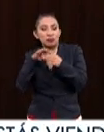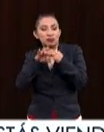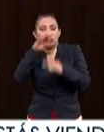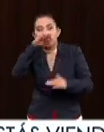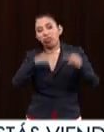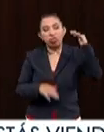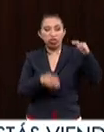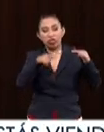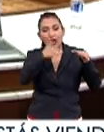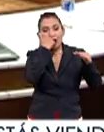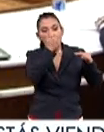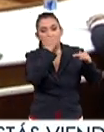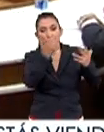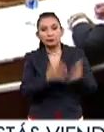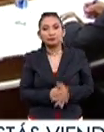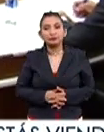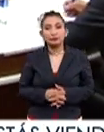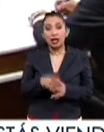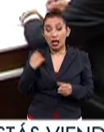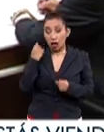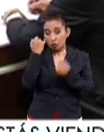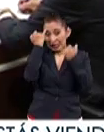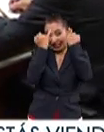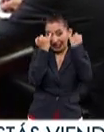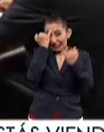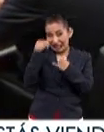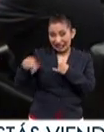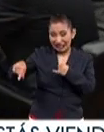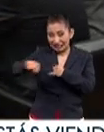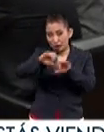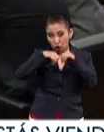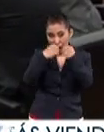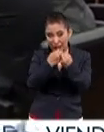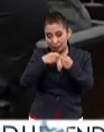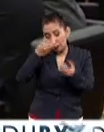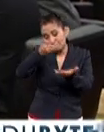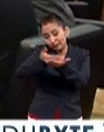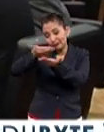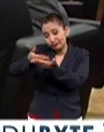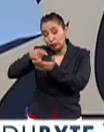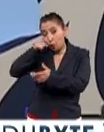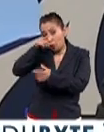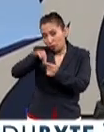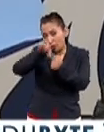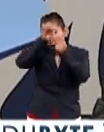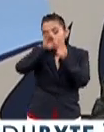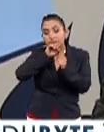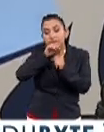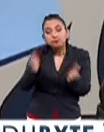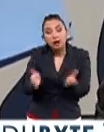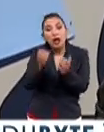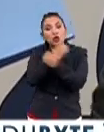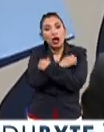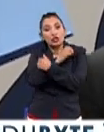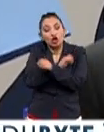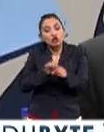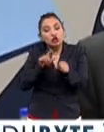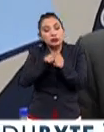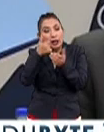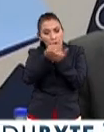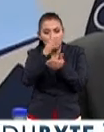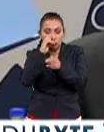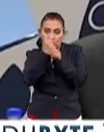desfasados con los alumnos. Entre los planteamientos que hacen estas organizaciones, destacan la promoción de una educación